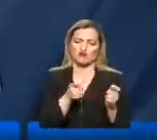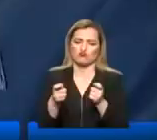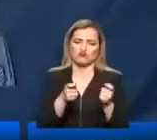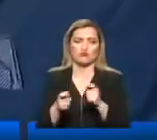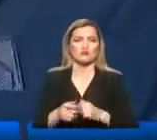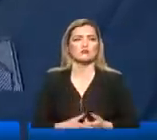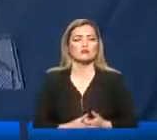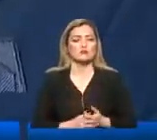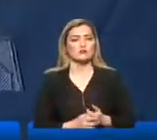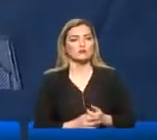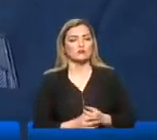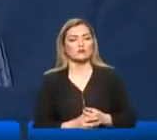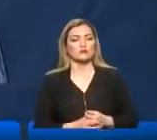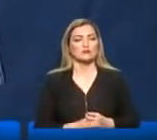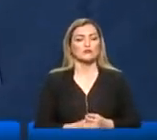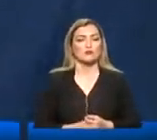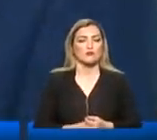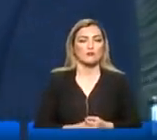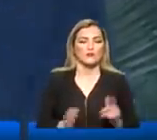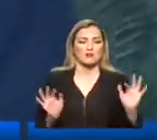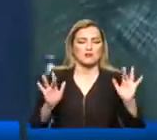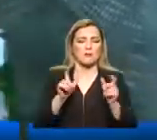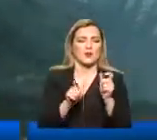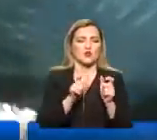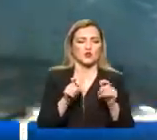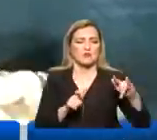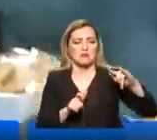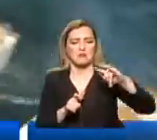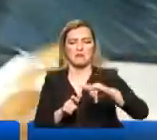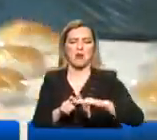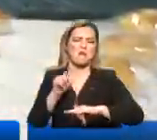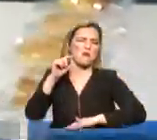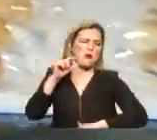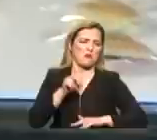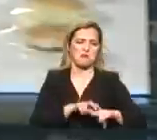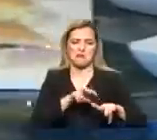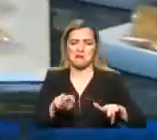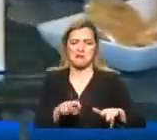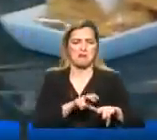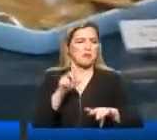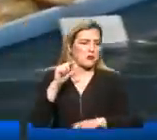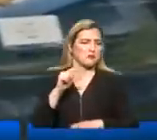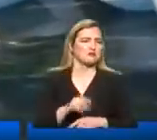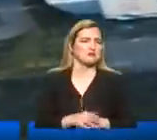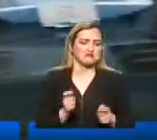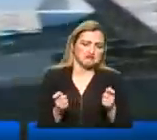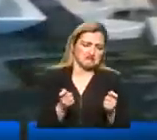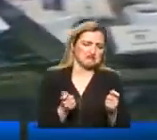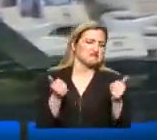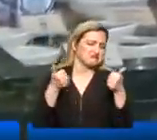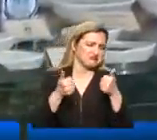de la terminal, pero obviamente por la poca cantidad todavía de pasajeros que se presentan inicialmente, pues con esto se puede mantener una